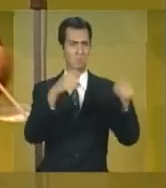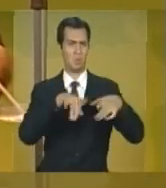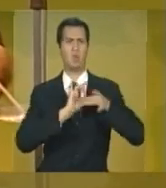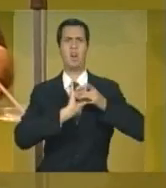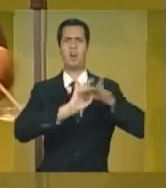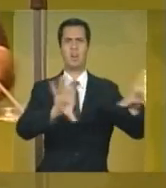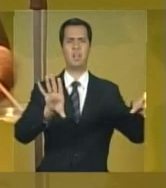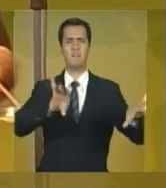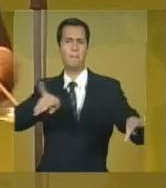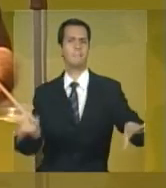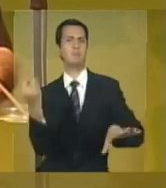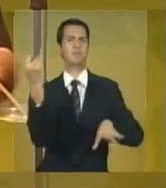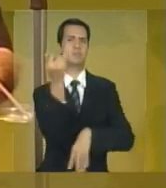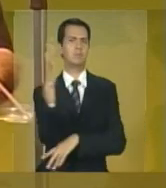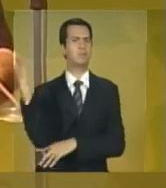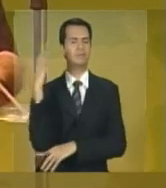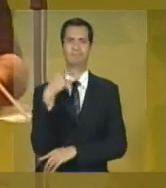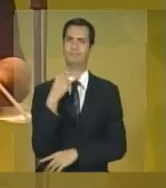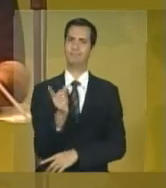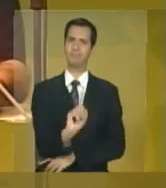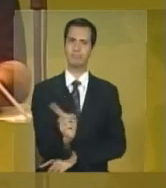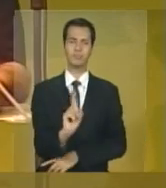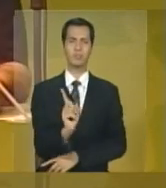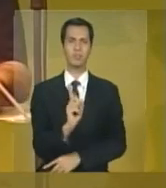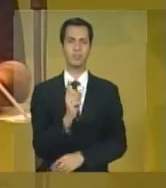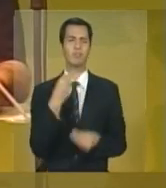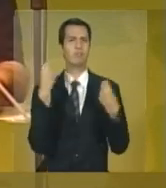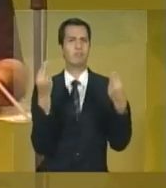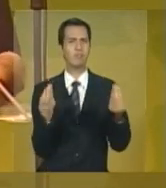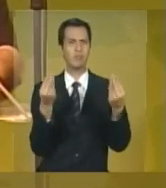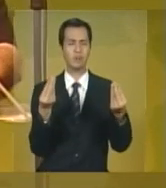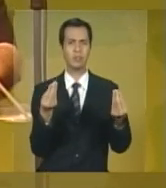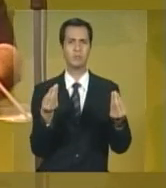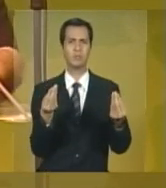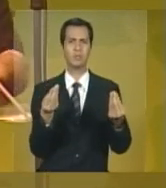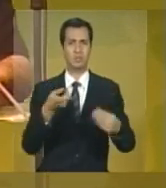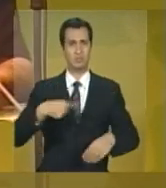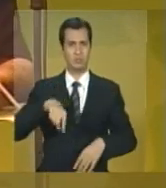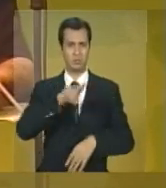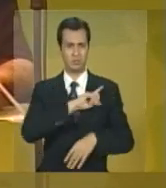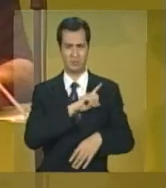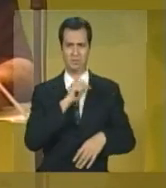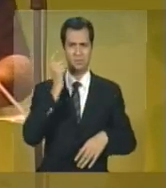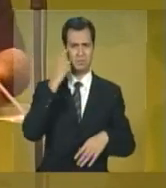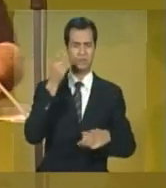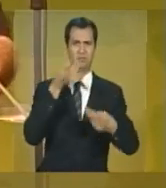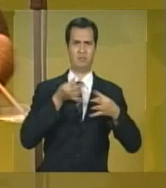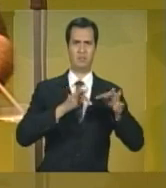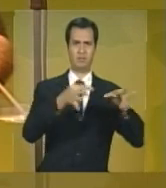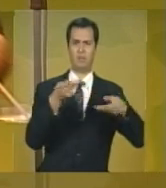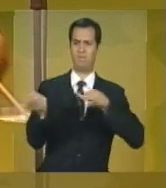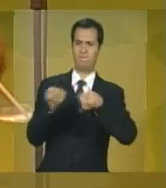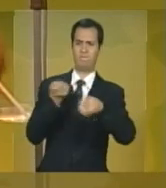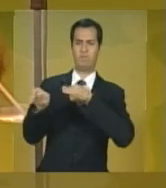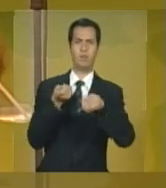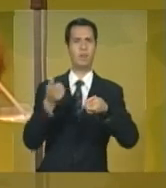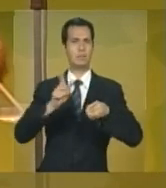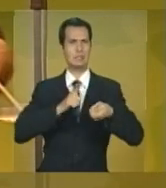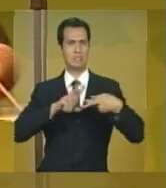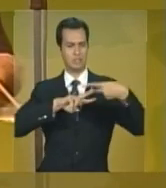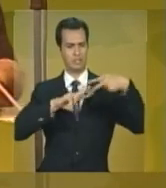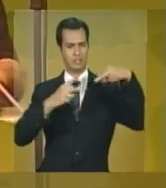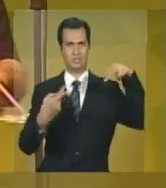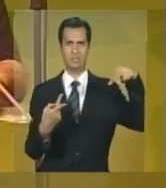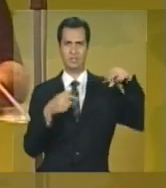con la naturaleza. No es posible que se juegue con la modificación de organismos